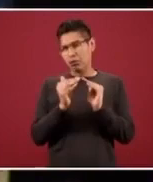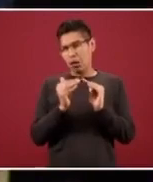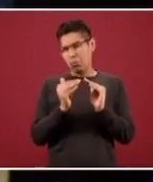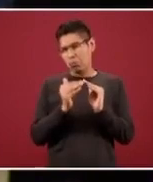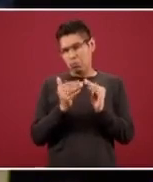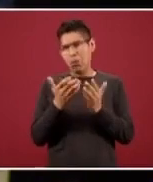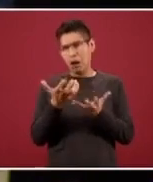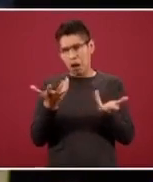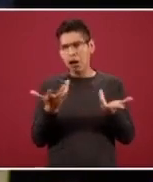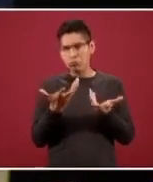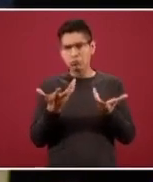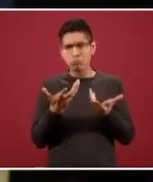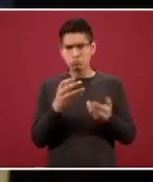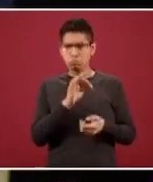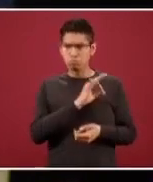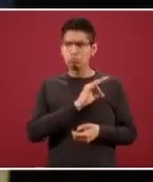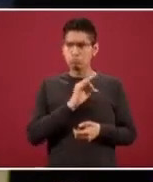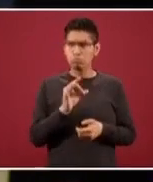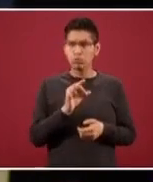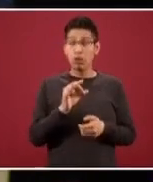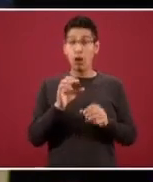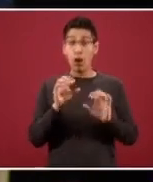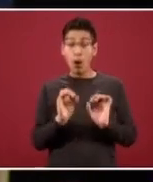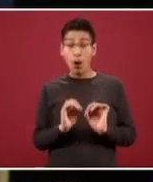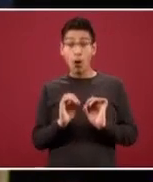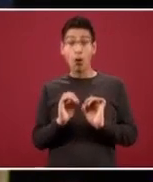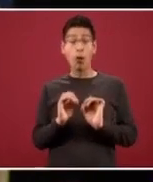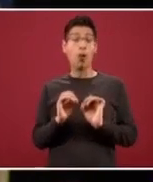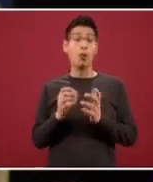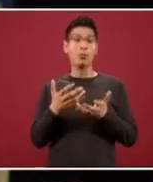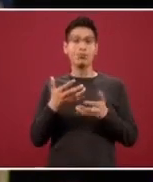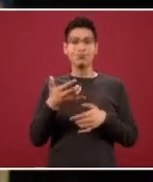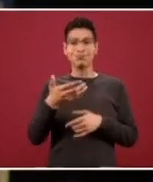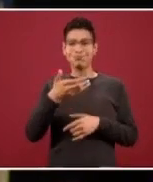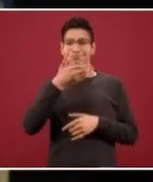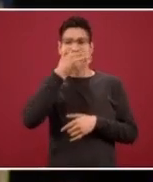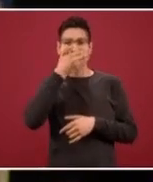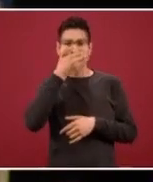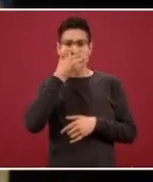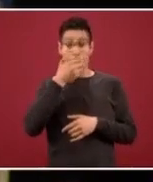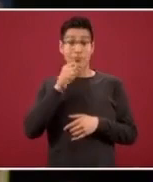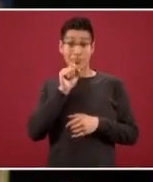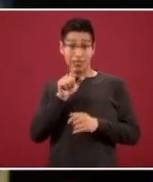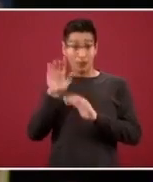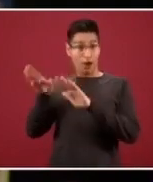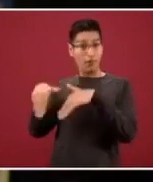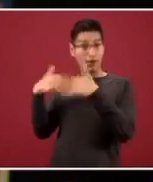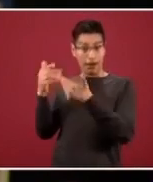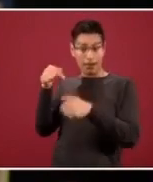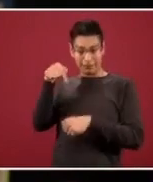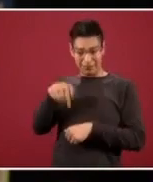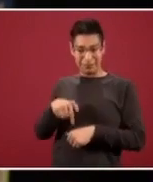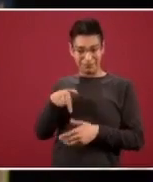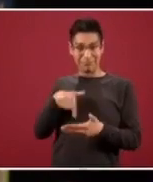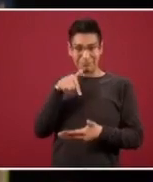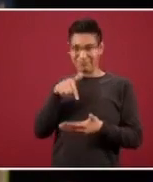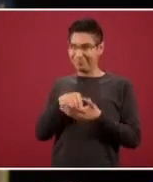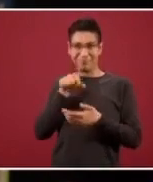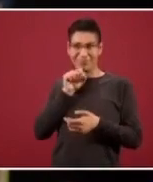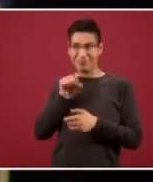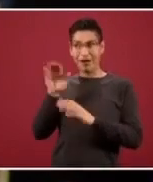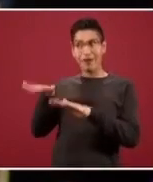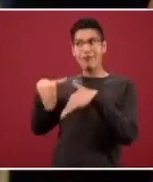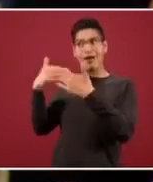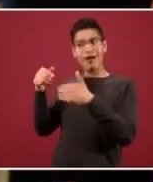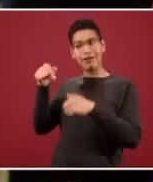metro, cubrebocas aquí afuera de Palacio Nacional, ¿no? ¿Cuáles son las actividades o cómo